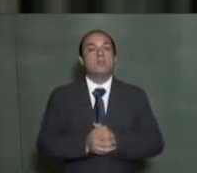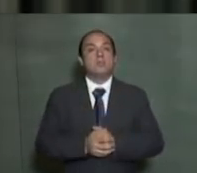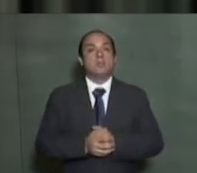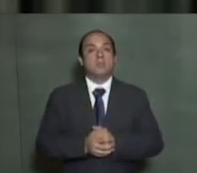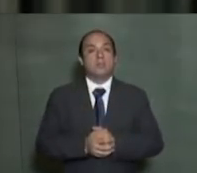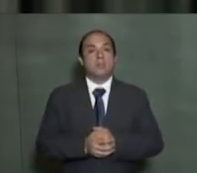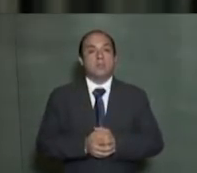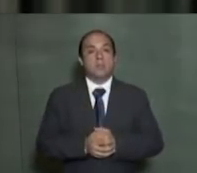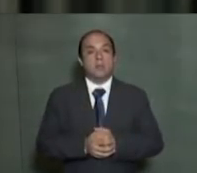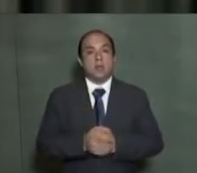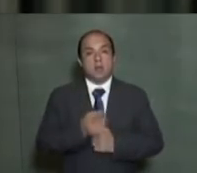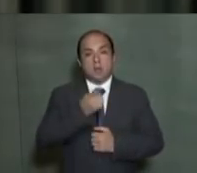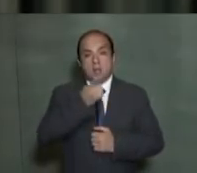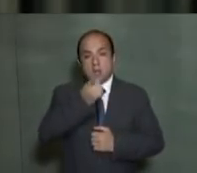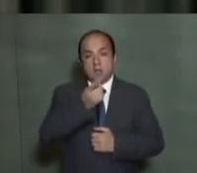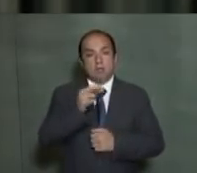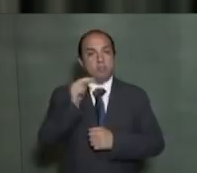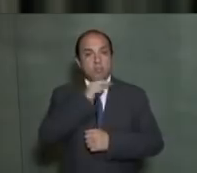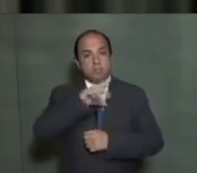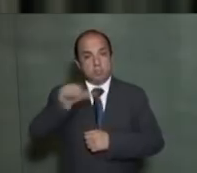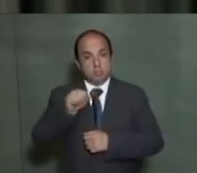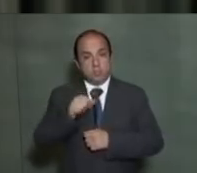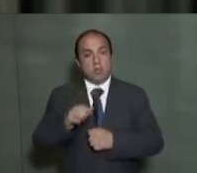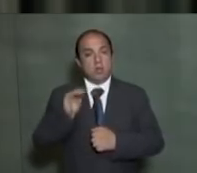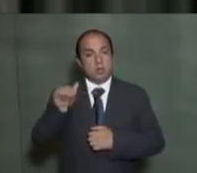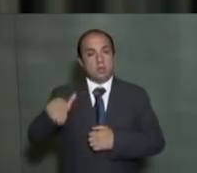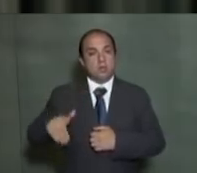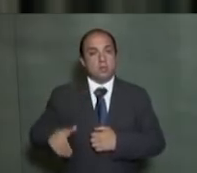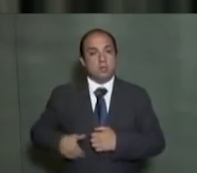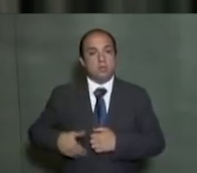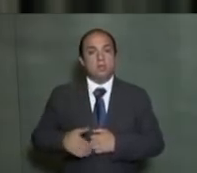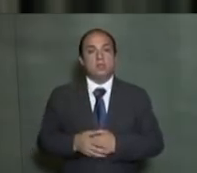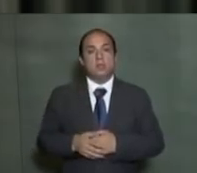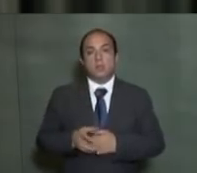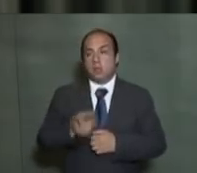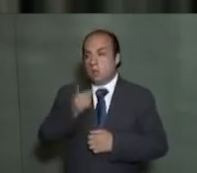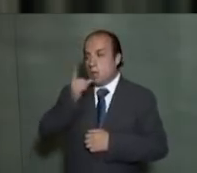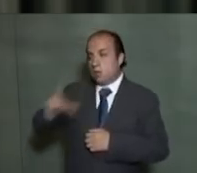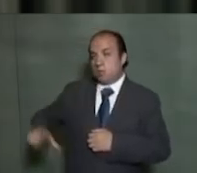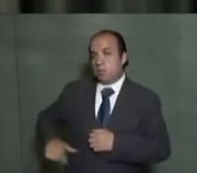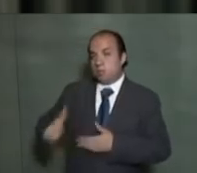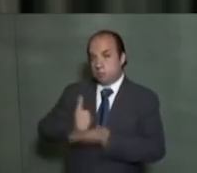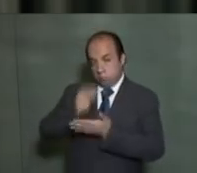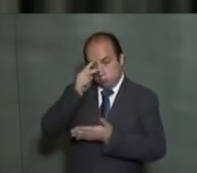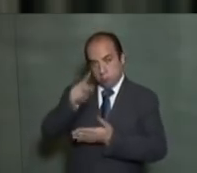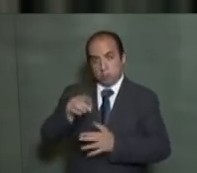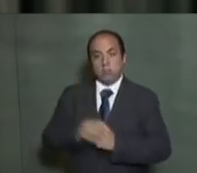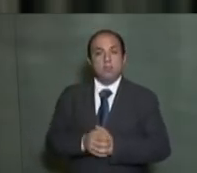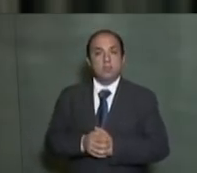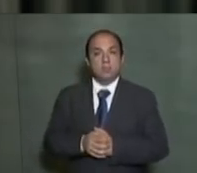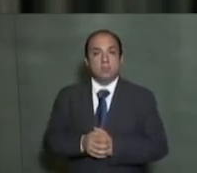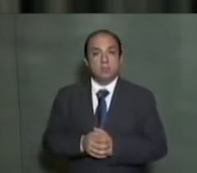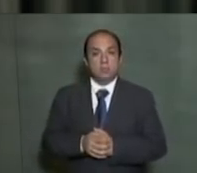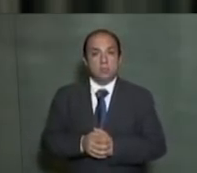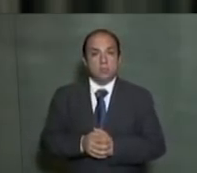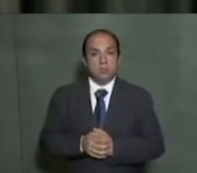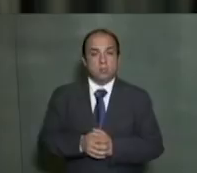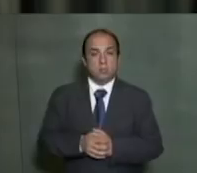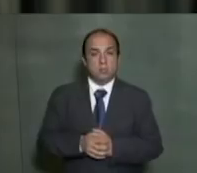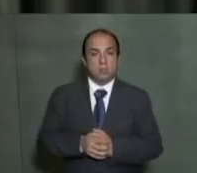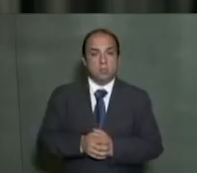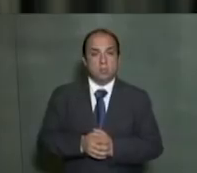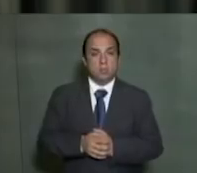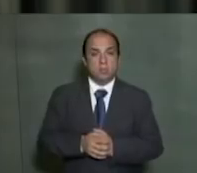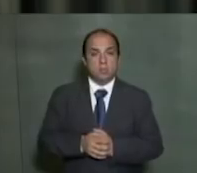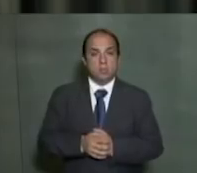inmediatamente, después de los hechos, al Gobierno de la Ciudad de México nuestra disposición